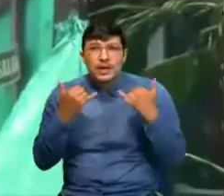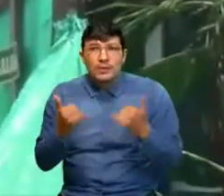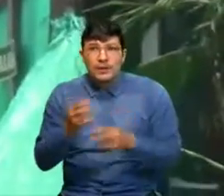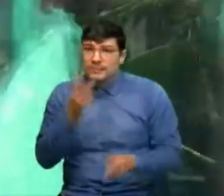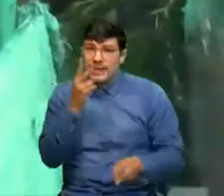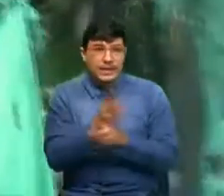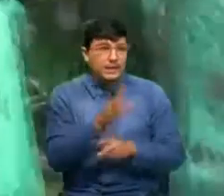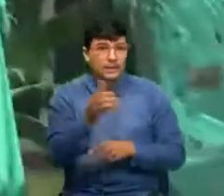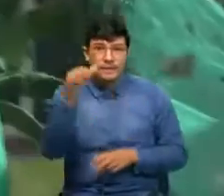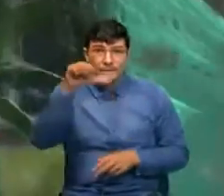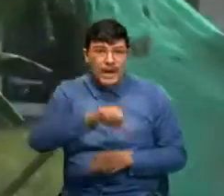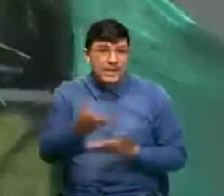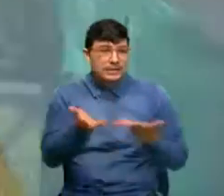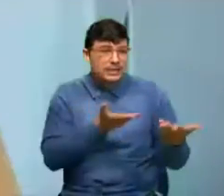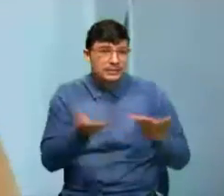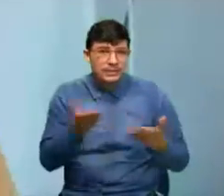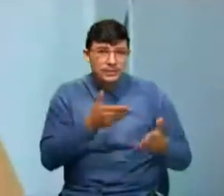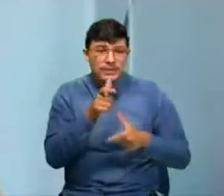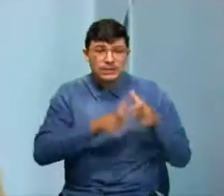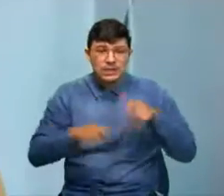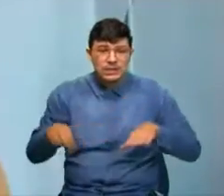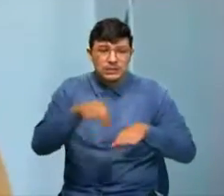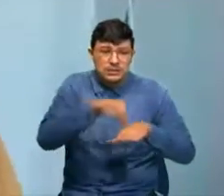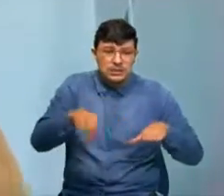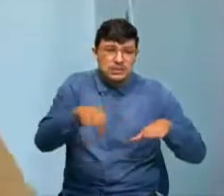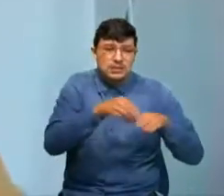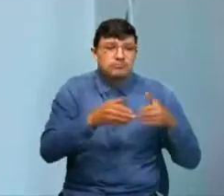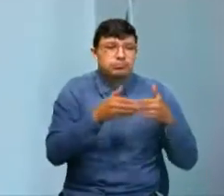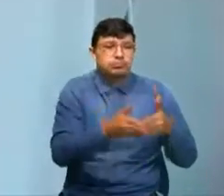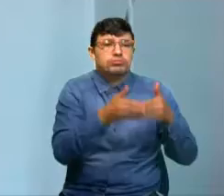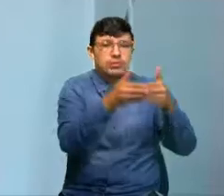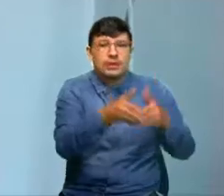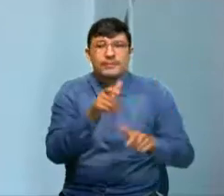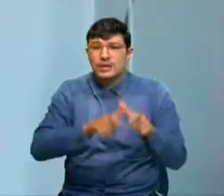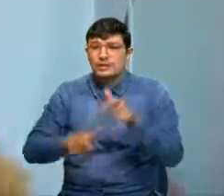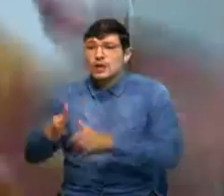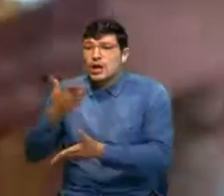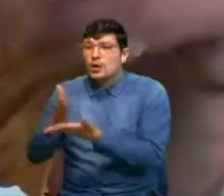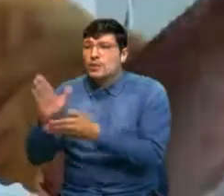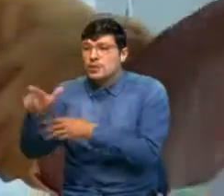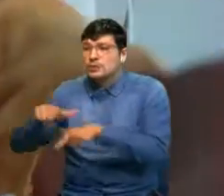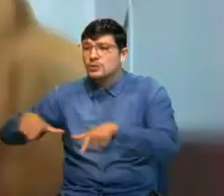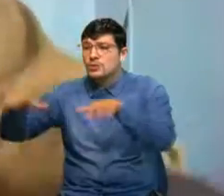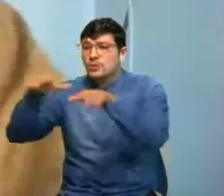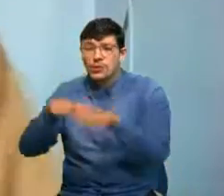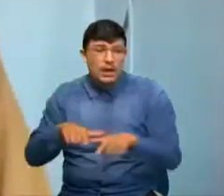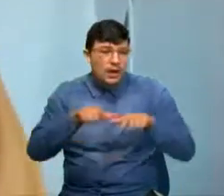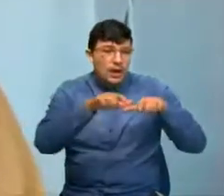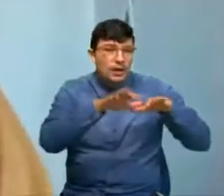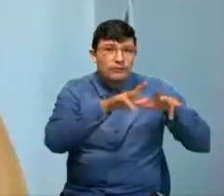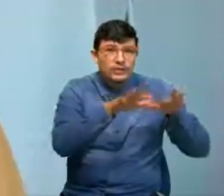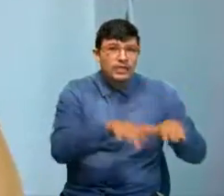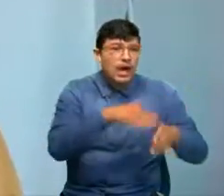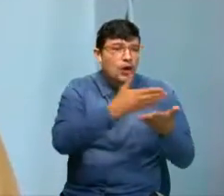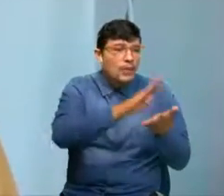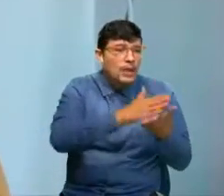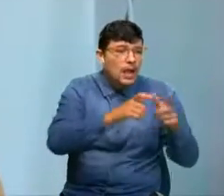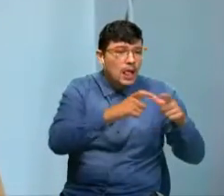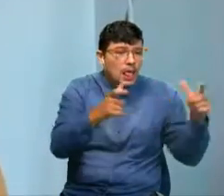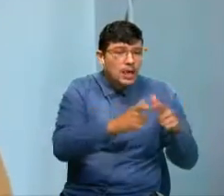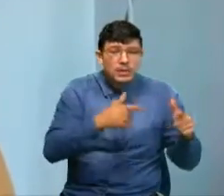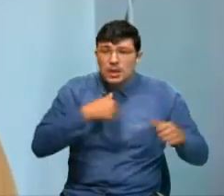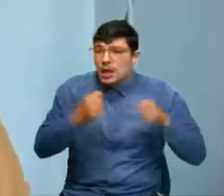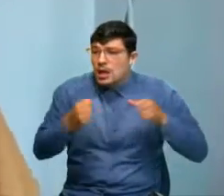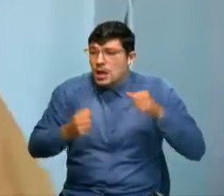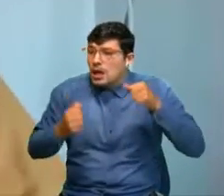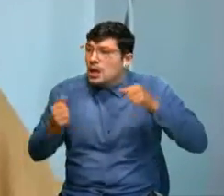servicio según usuarios y autoridades. Entonces la gente tiene que comprar el pasaje en un punto y correr a otro punto a tomar la